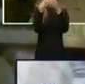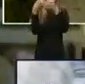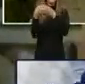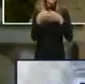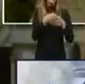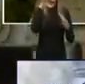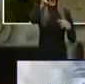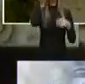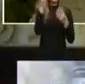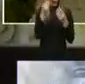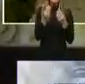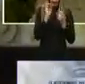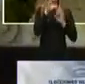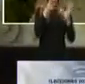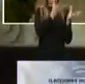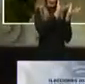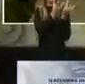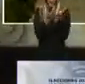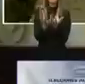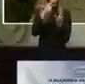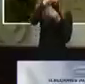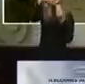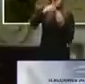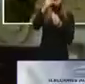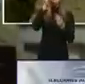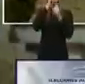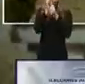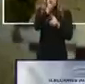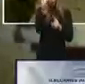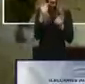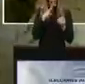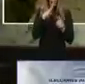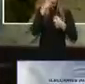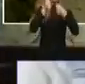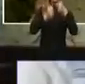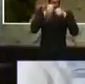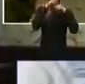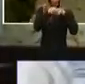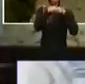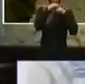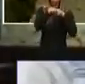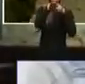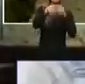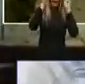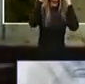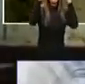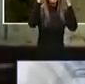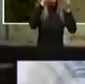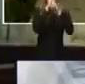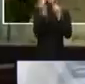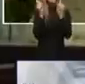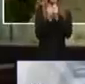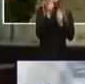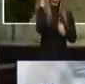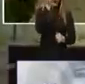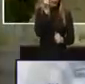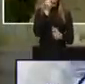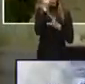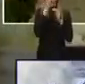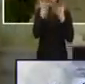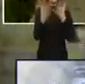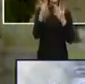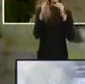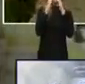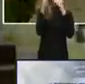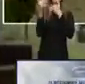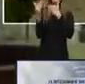sus familiares y otros que se van enfilando con amigos o tal vez hasta vecinos, según lo que